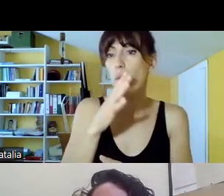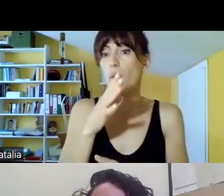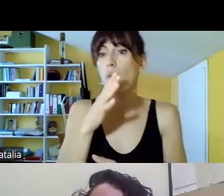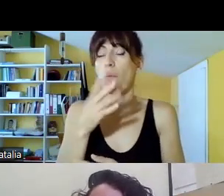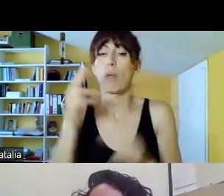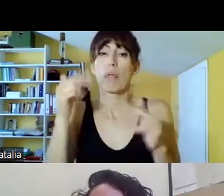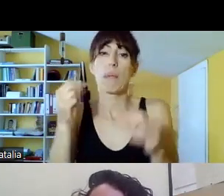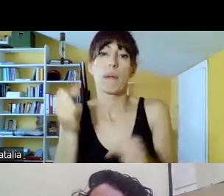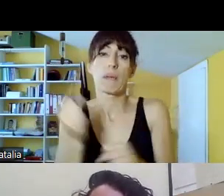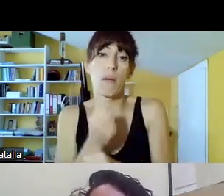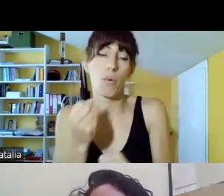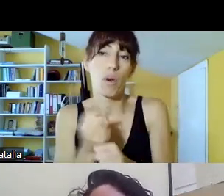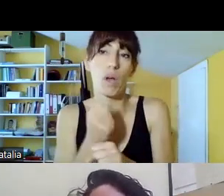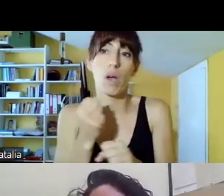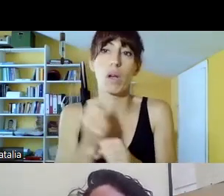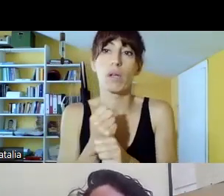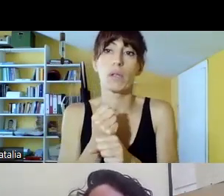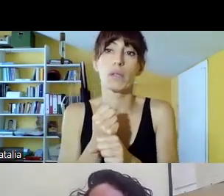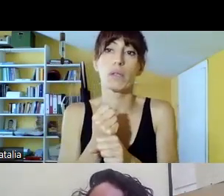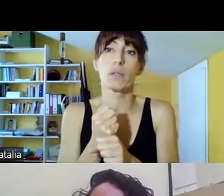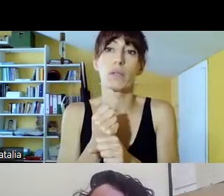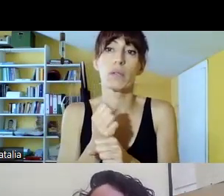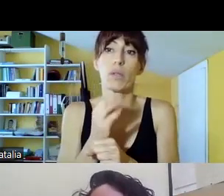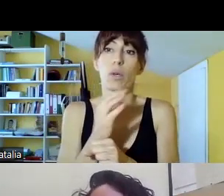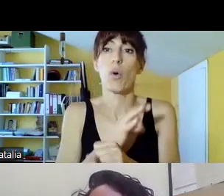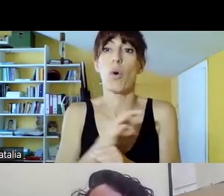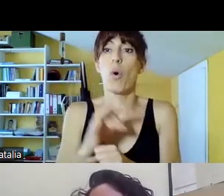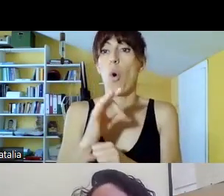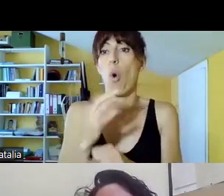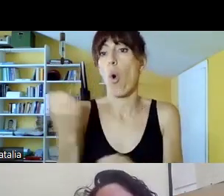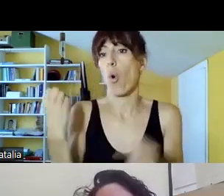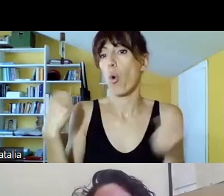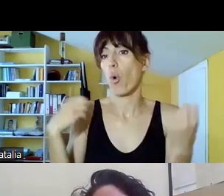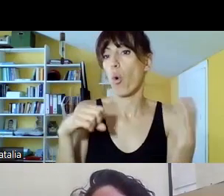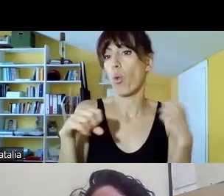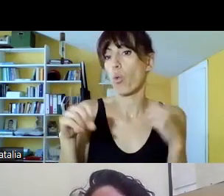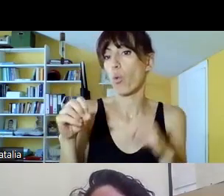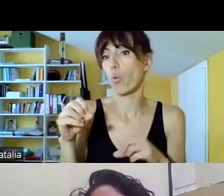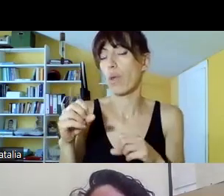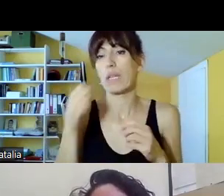laborales o asunción de conductas menos